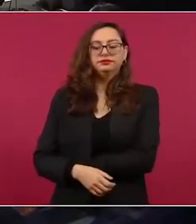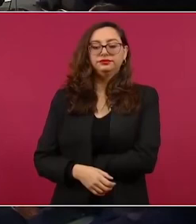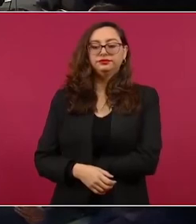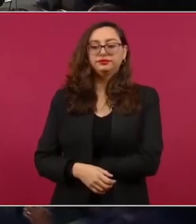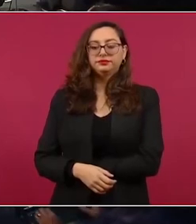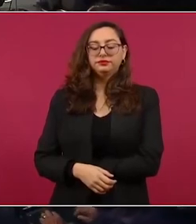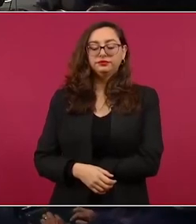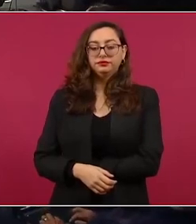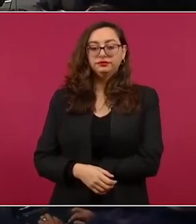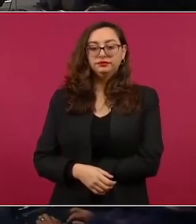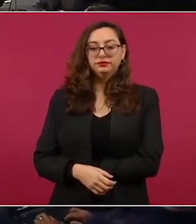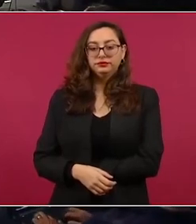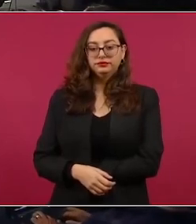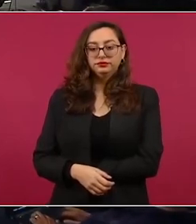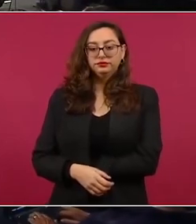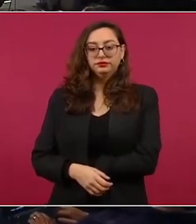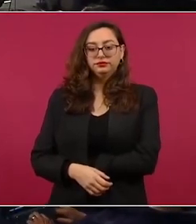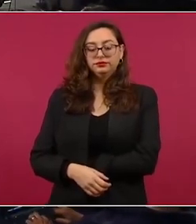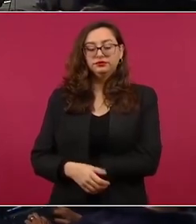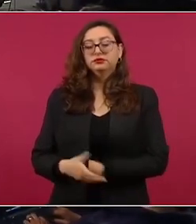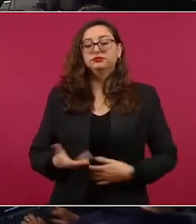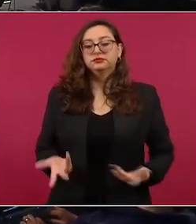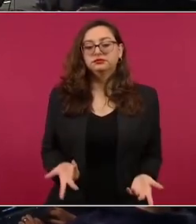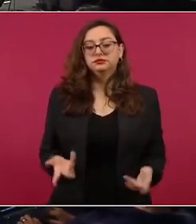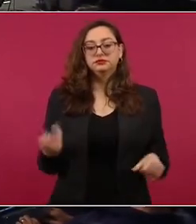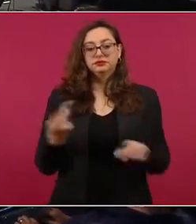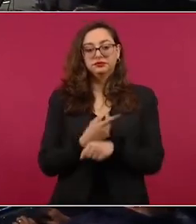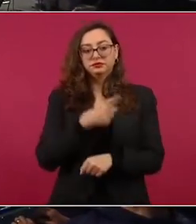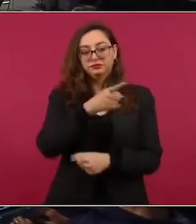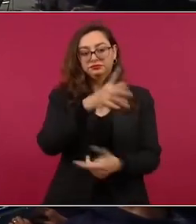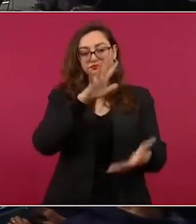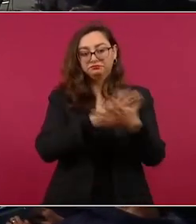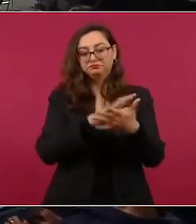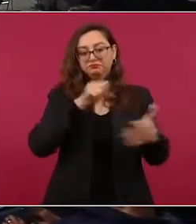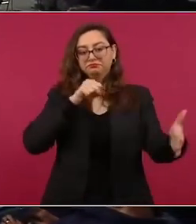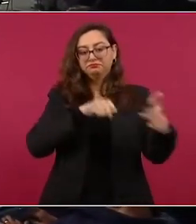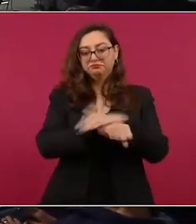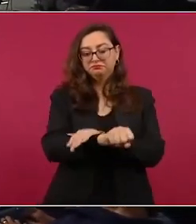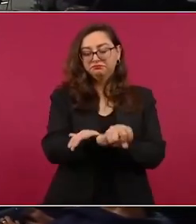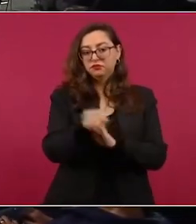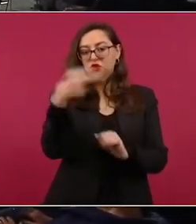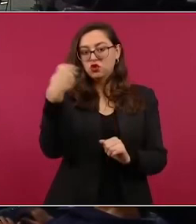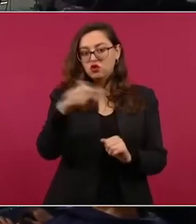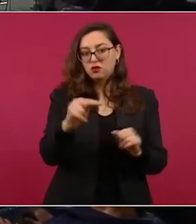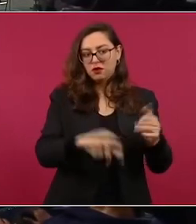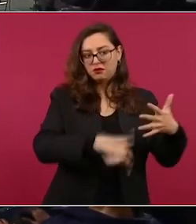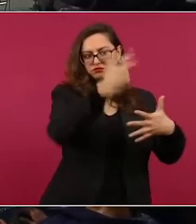alguien da a conocer que ya no está en el registro de los presos.